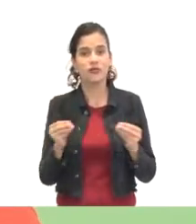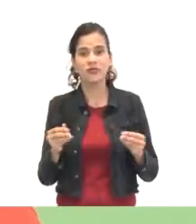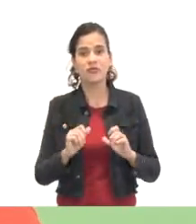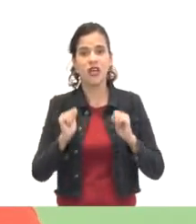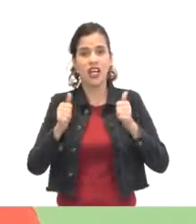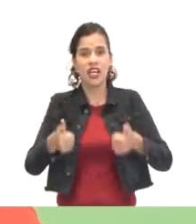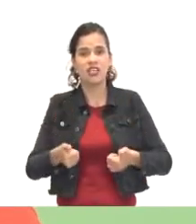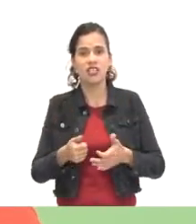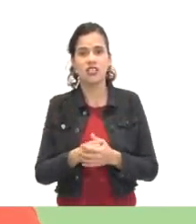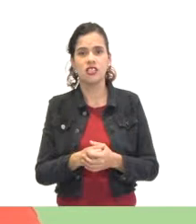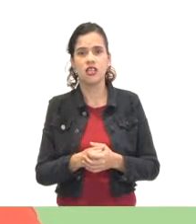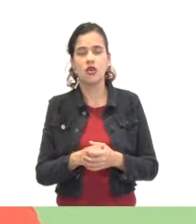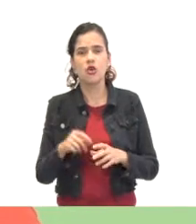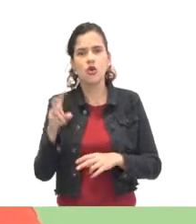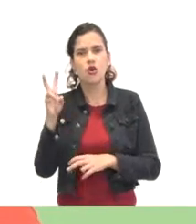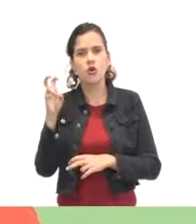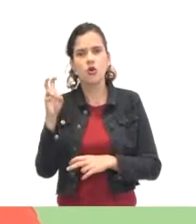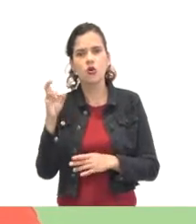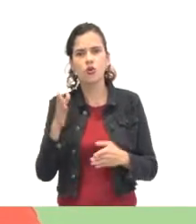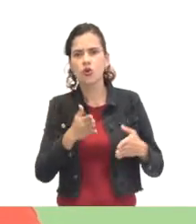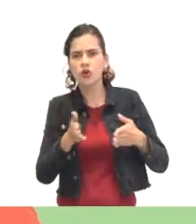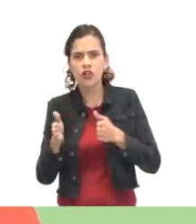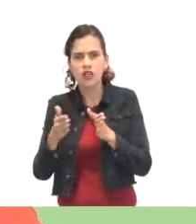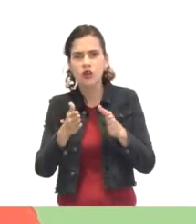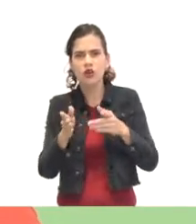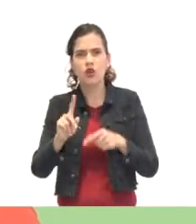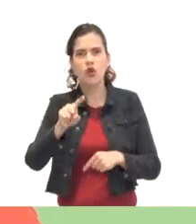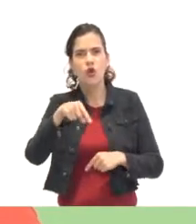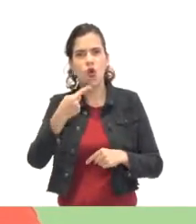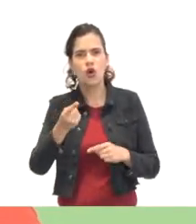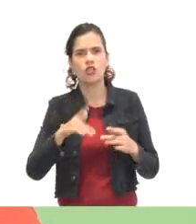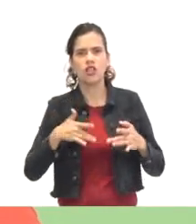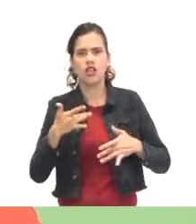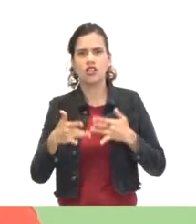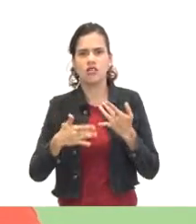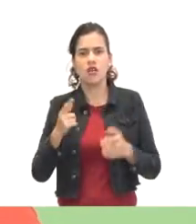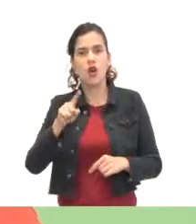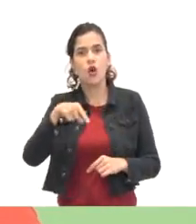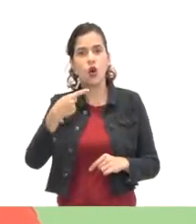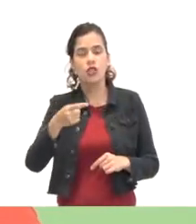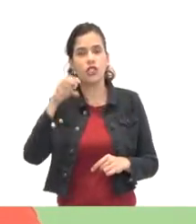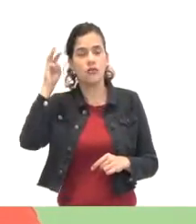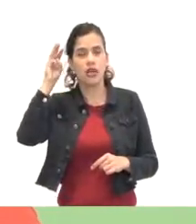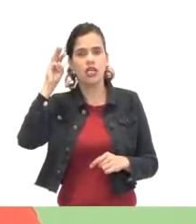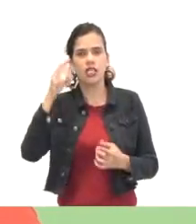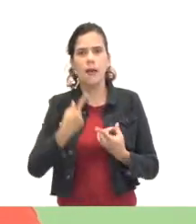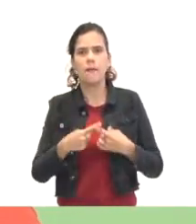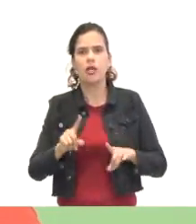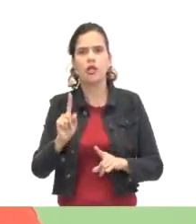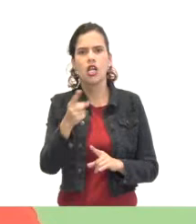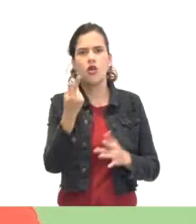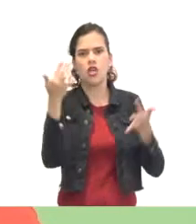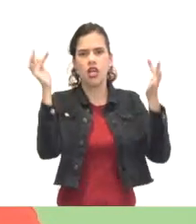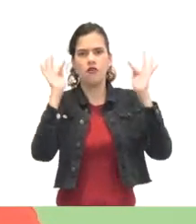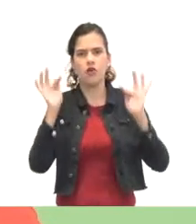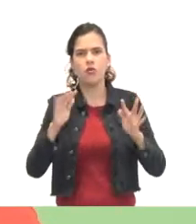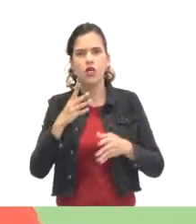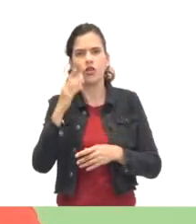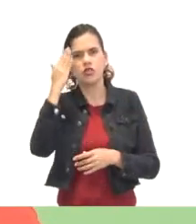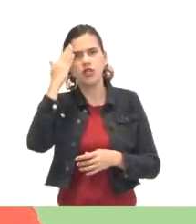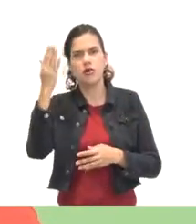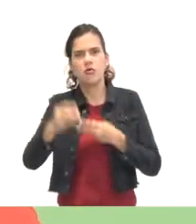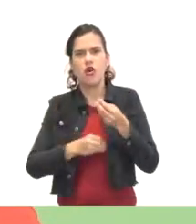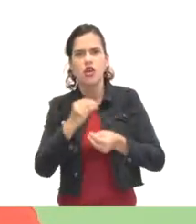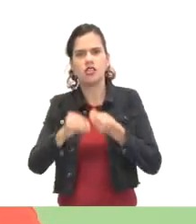para iniciar un nuevo recorrido con otras actividades, otra maestra, pero de la única manera que lo sabemos hacer